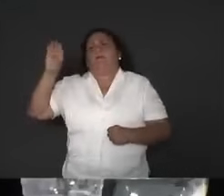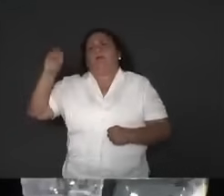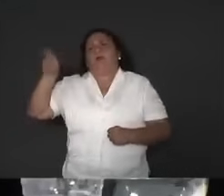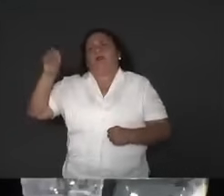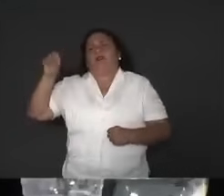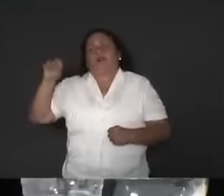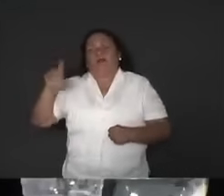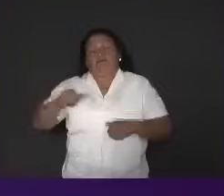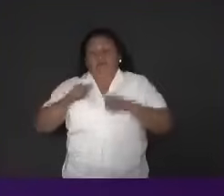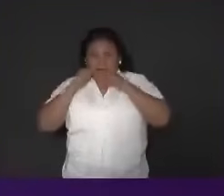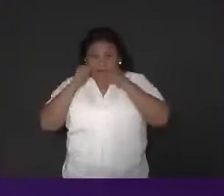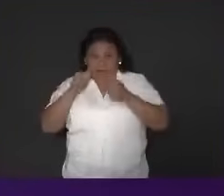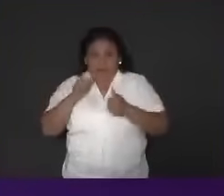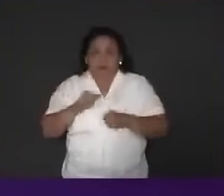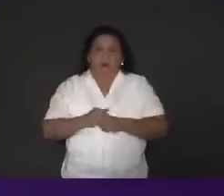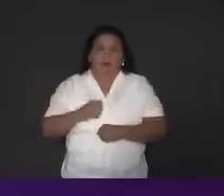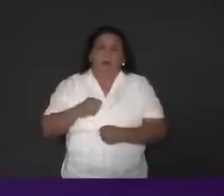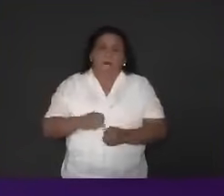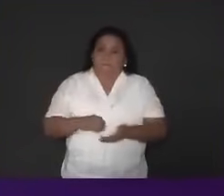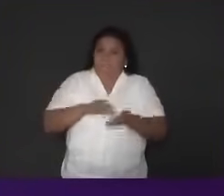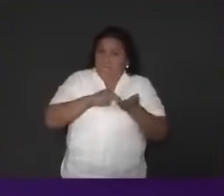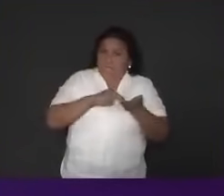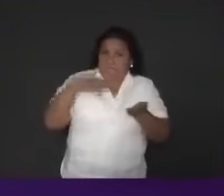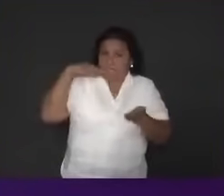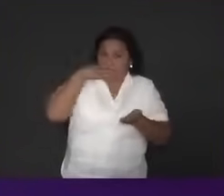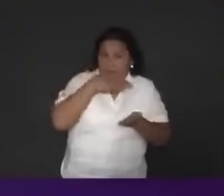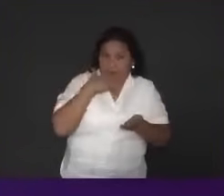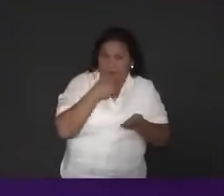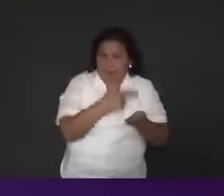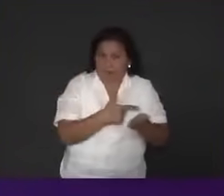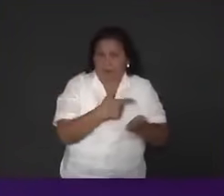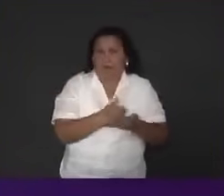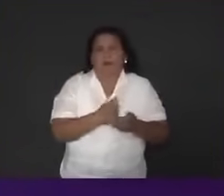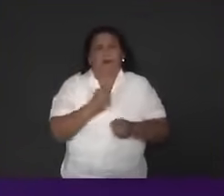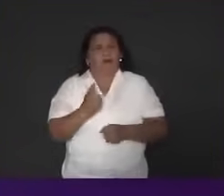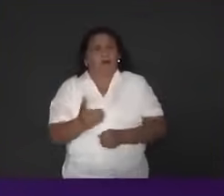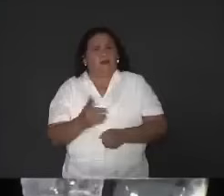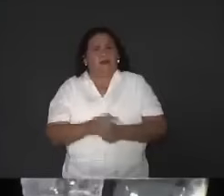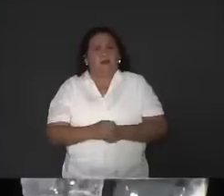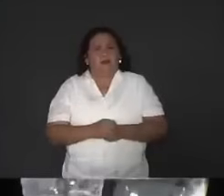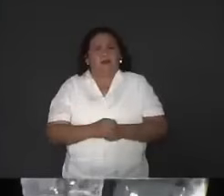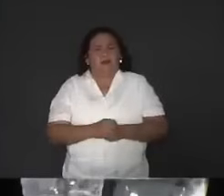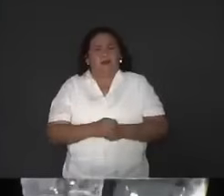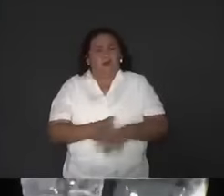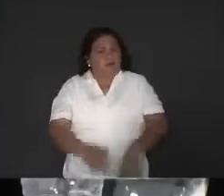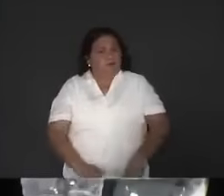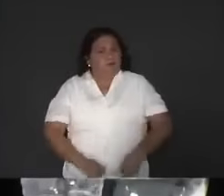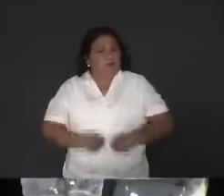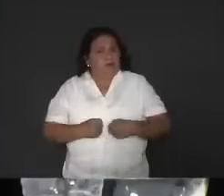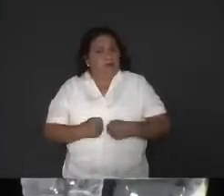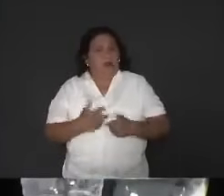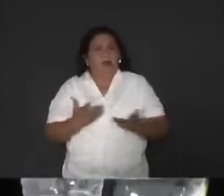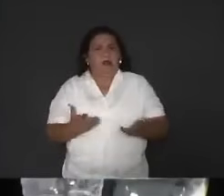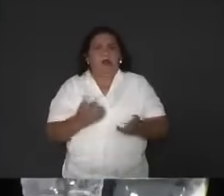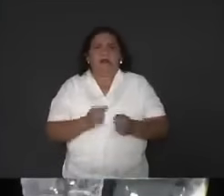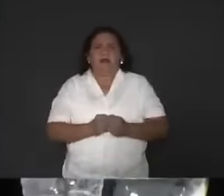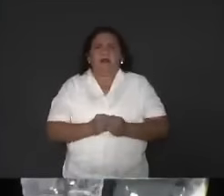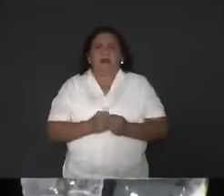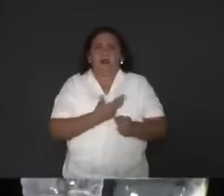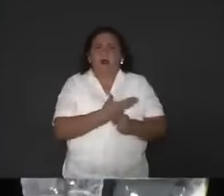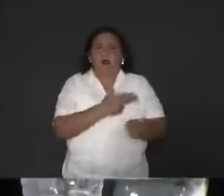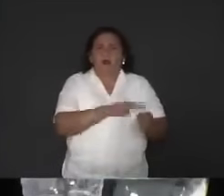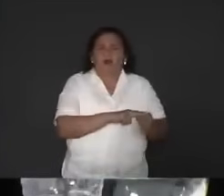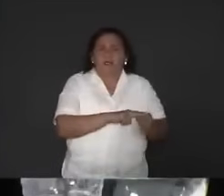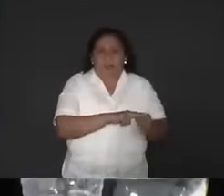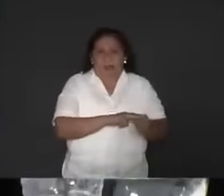médica a los medicamentos gratuitos a todas las personas. Y saludamos a la construcción del nuevo hospital Orán, que no será